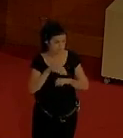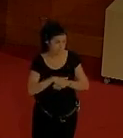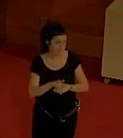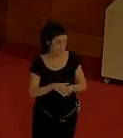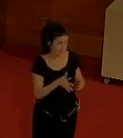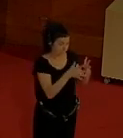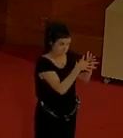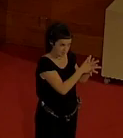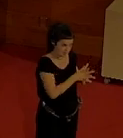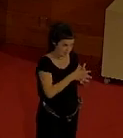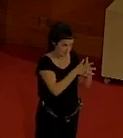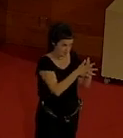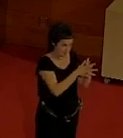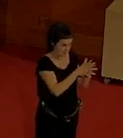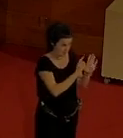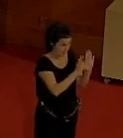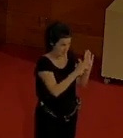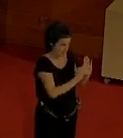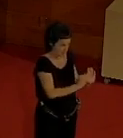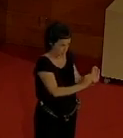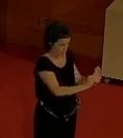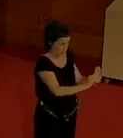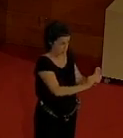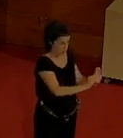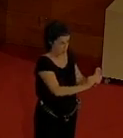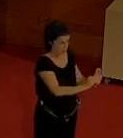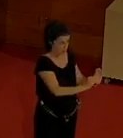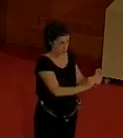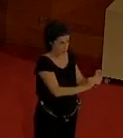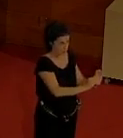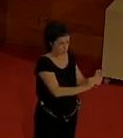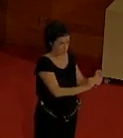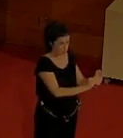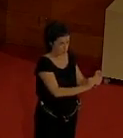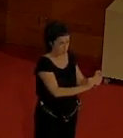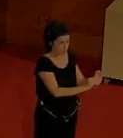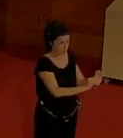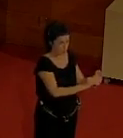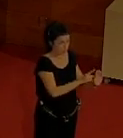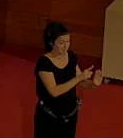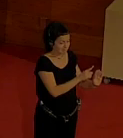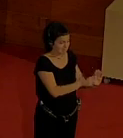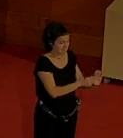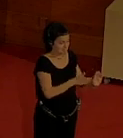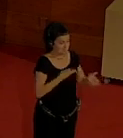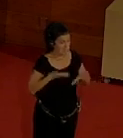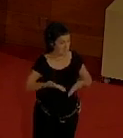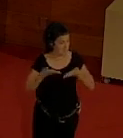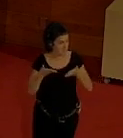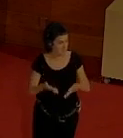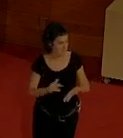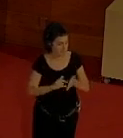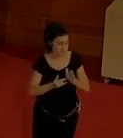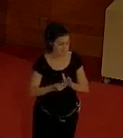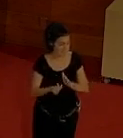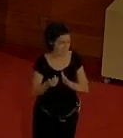propia propia legislación tiene prohibido ayudar dar asistencia financiera técnica o del tipo que sea